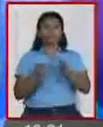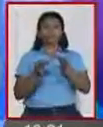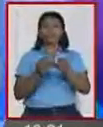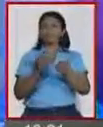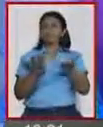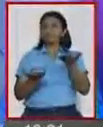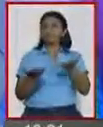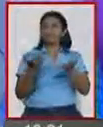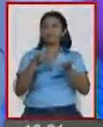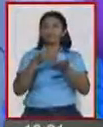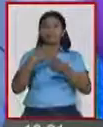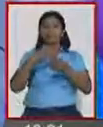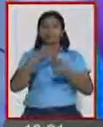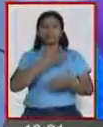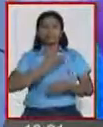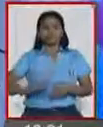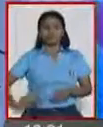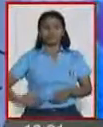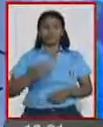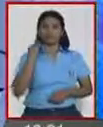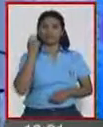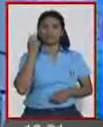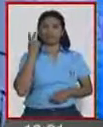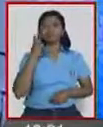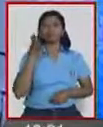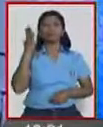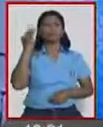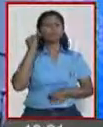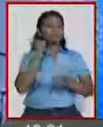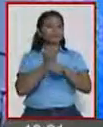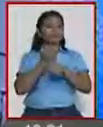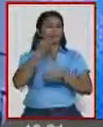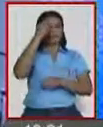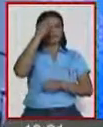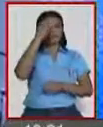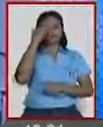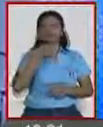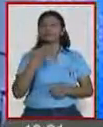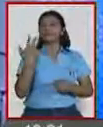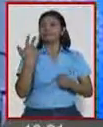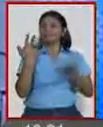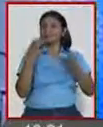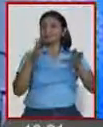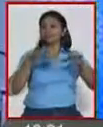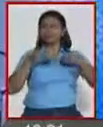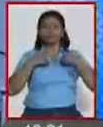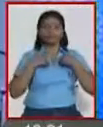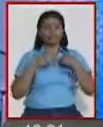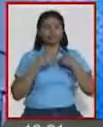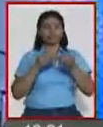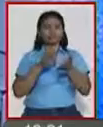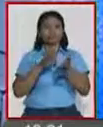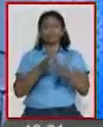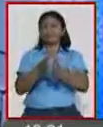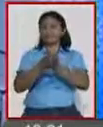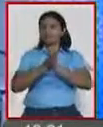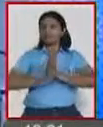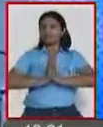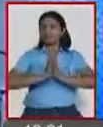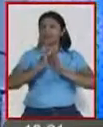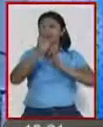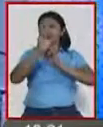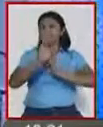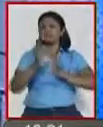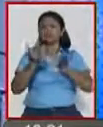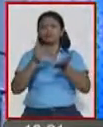ahora sobre la posible repostulación del presidente Evo Morales, porque la Iglesia Católica no está de acuerdo y pide que se respete el voto contra